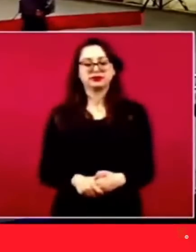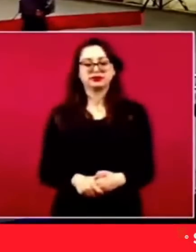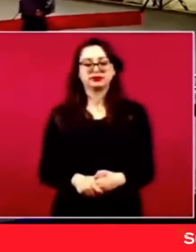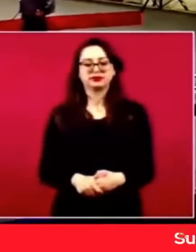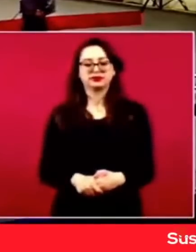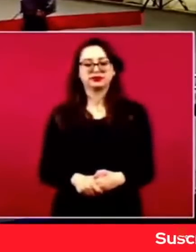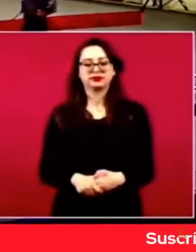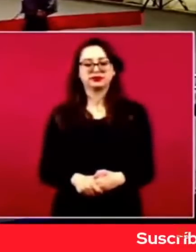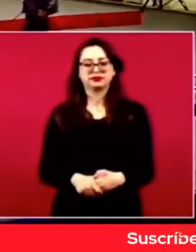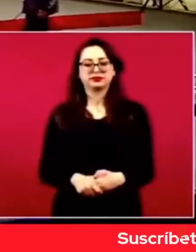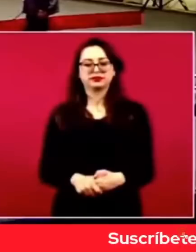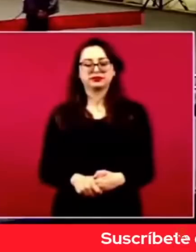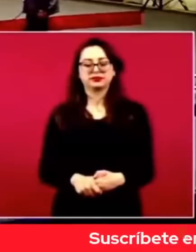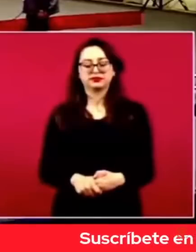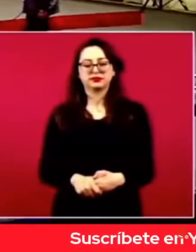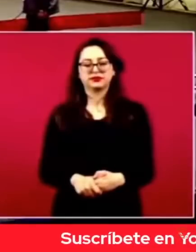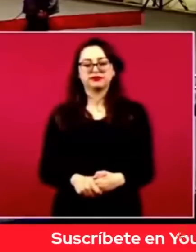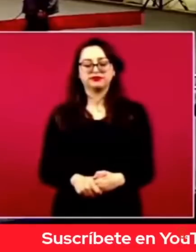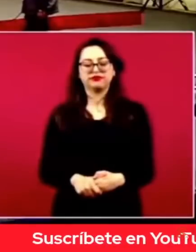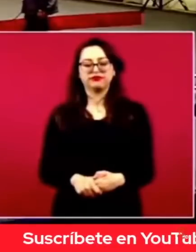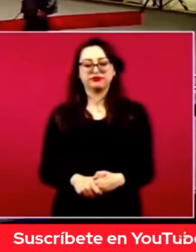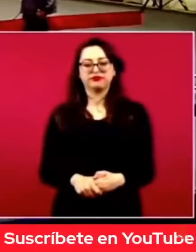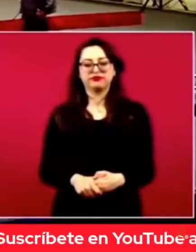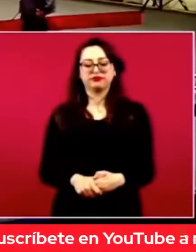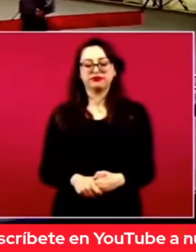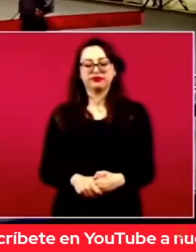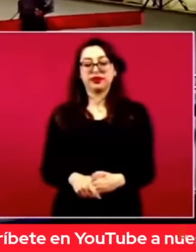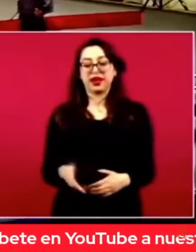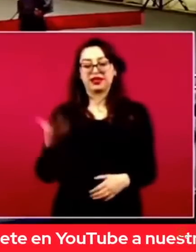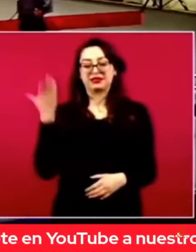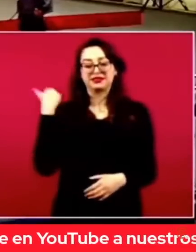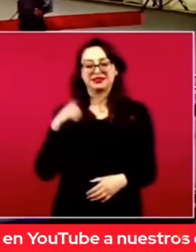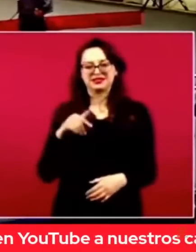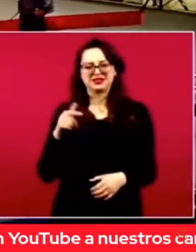es? Me llevó el papel. Me llevó el papel.